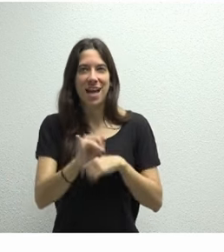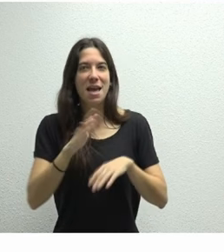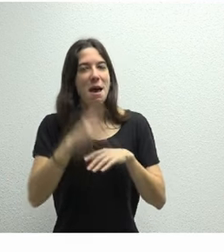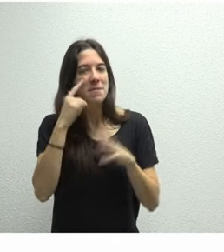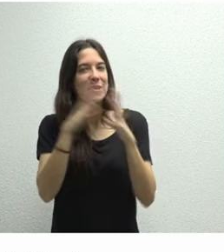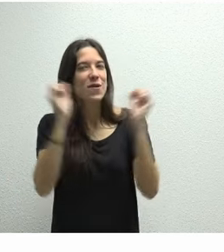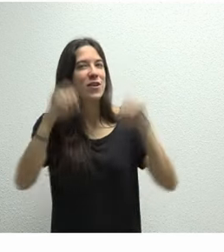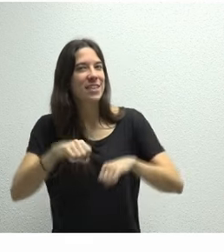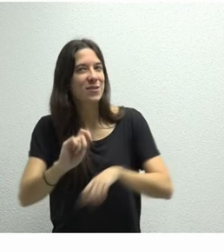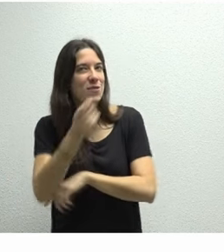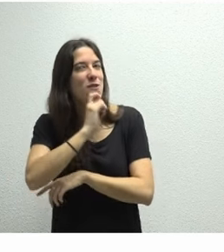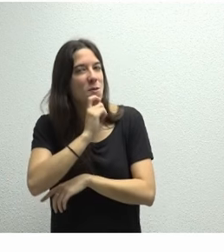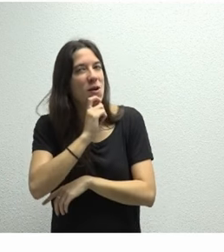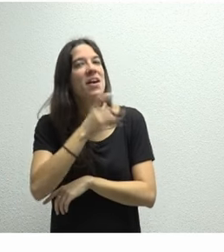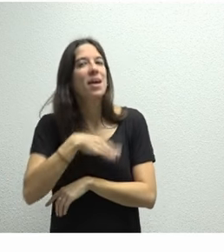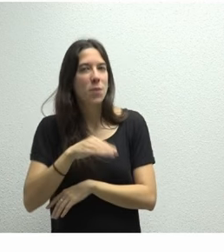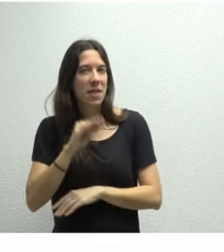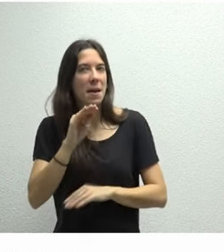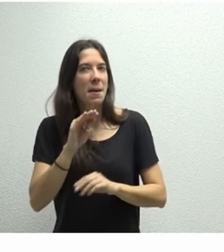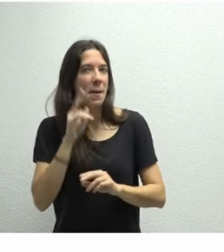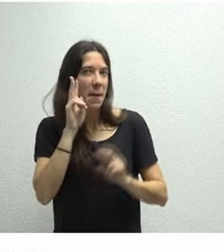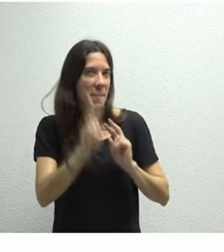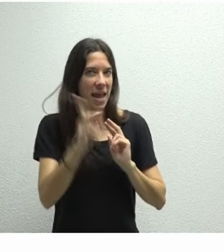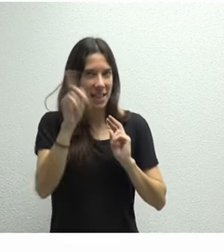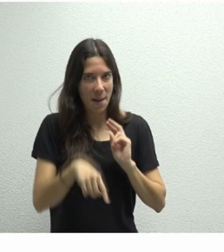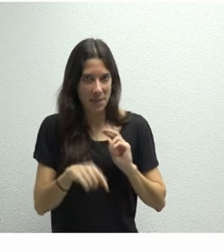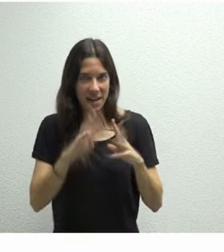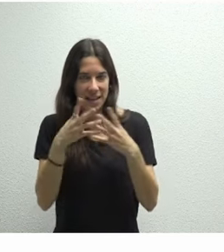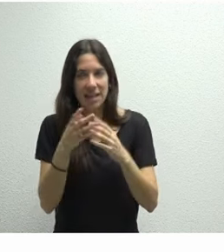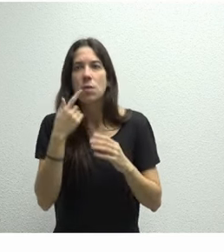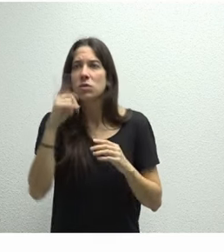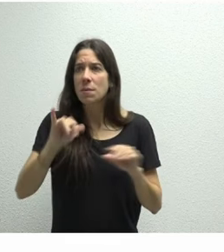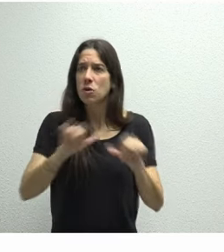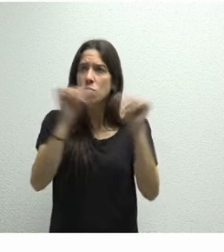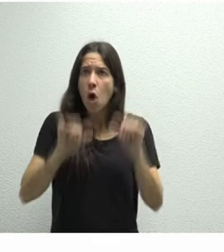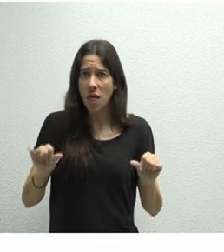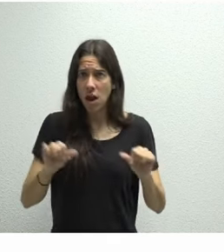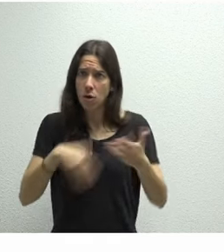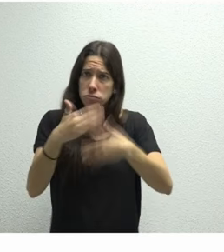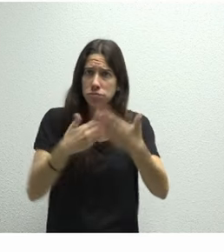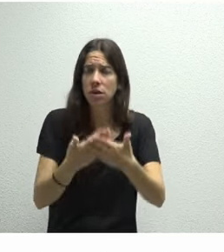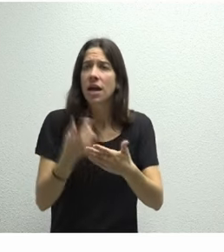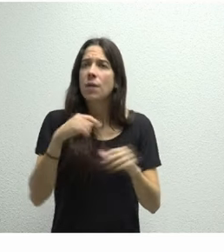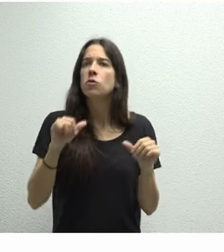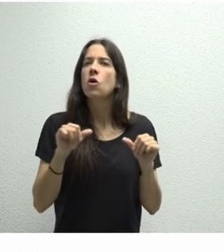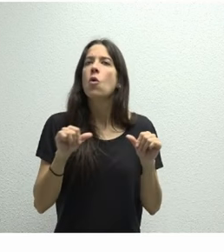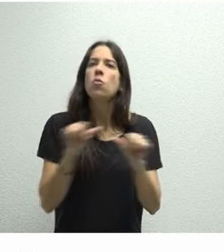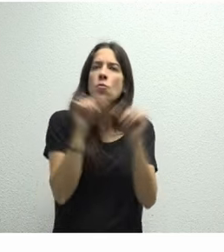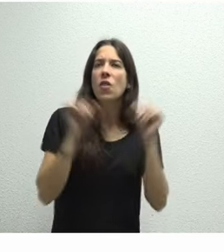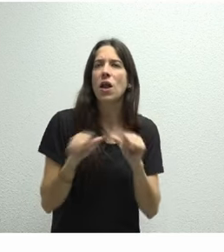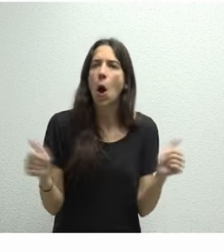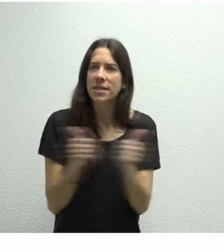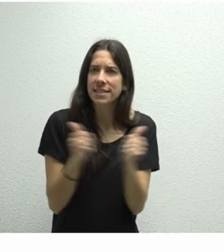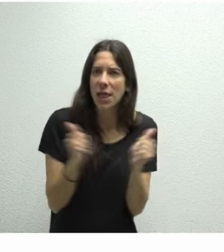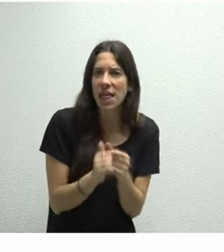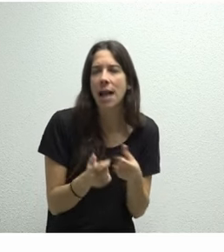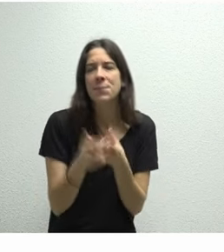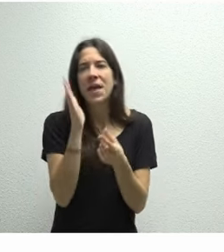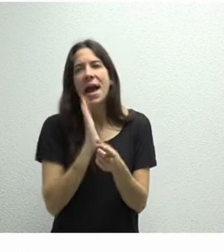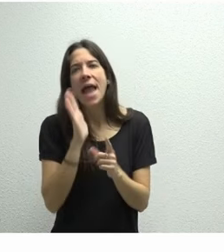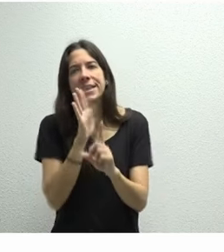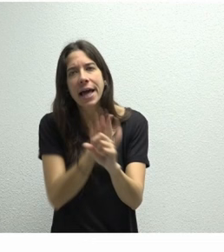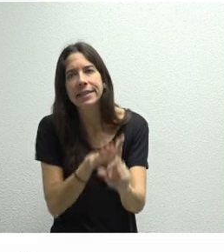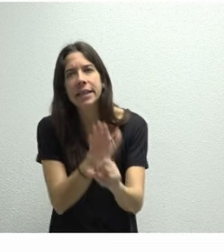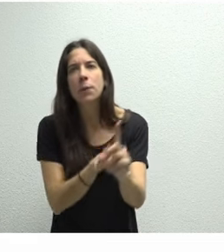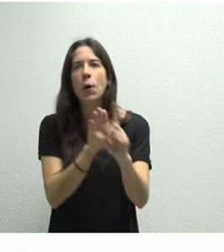pueden consultar no pero también desde qué modelo no hemos avanzado de un modelo asistencial calitativa de beneficiencia hacia un